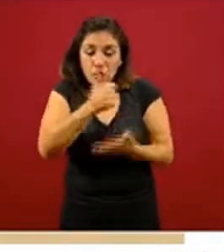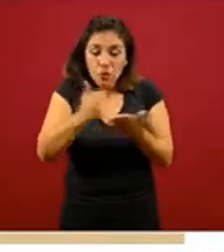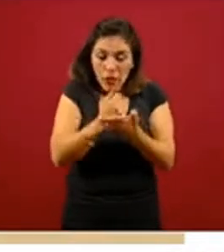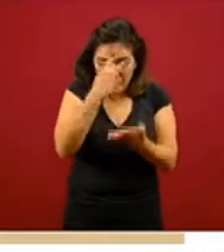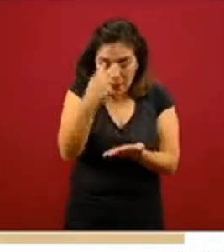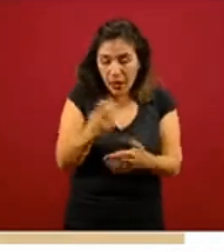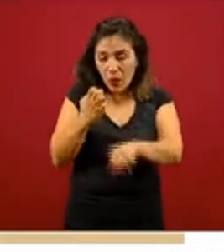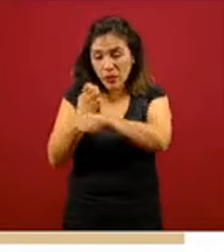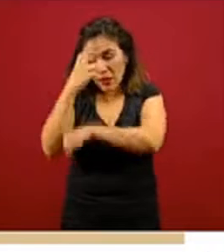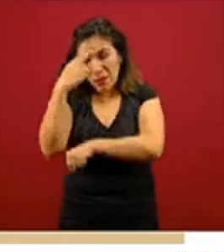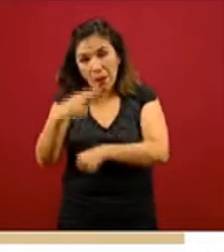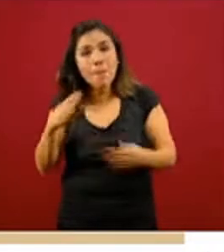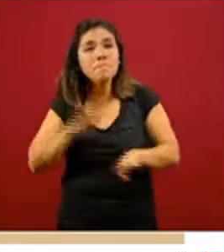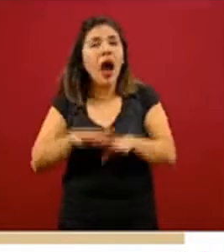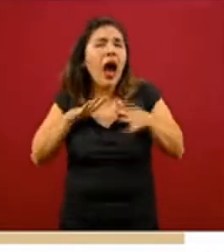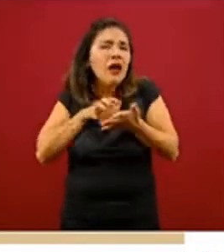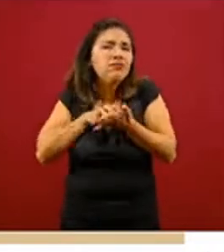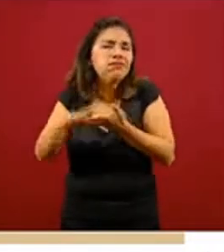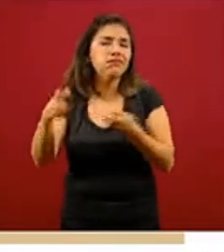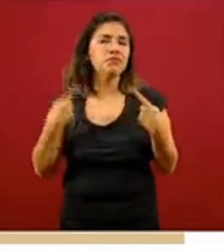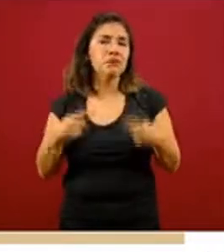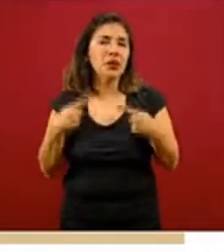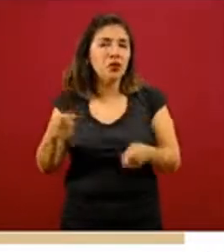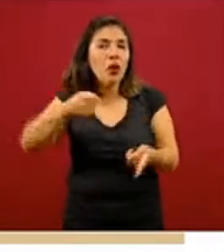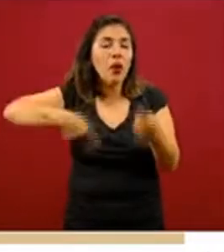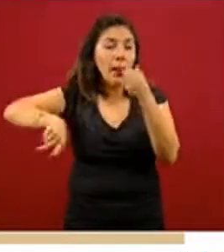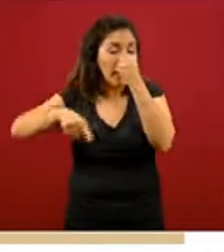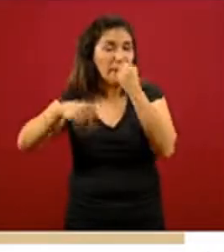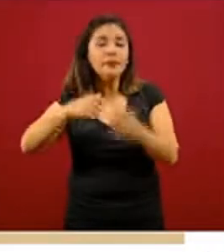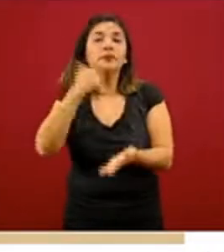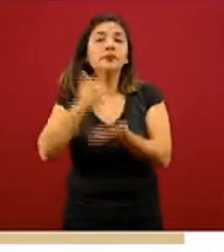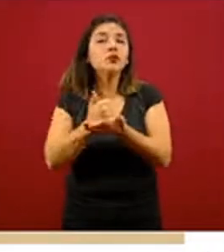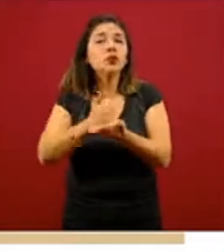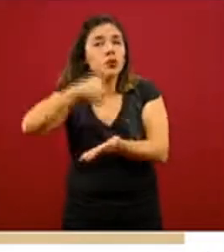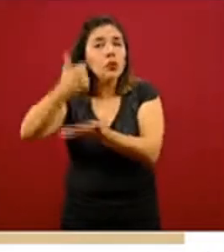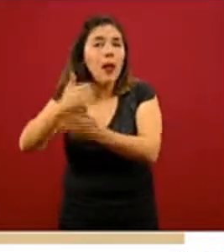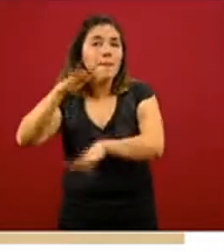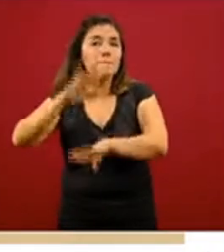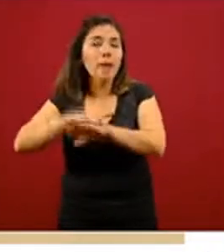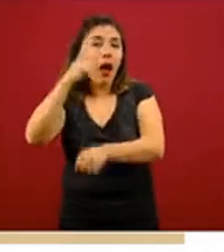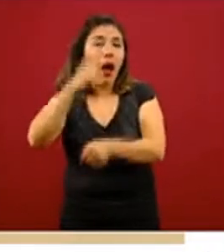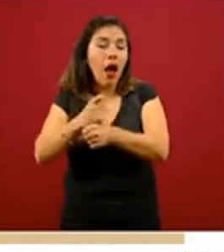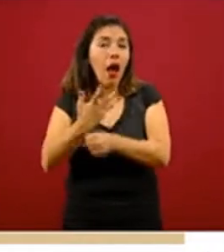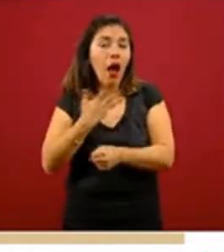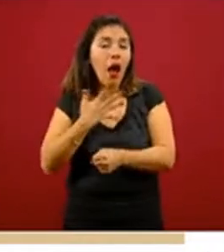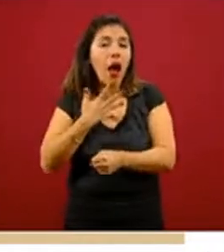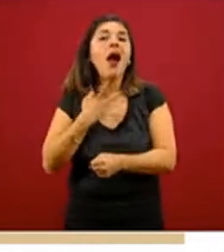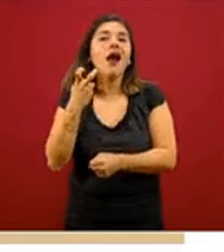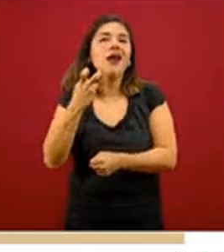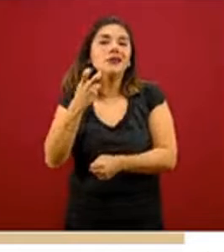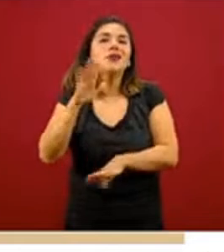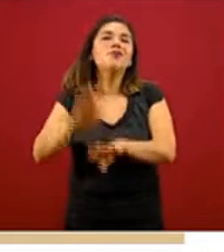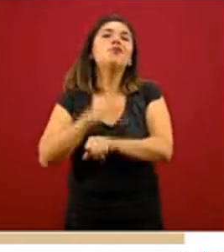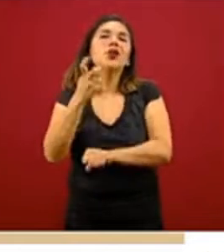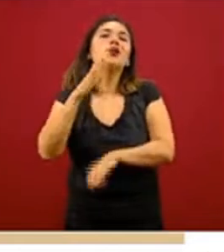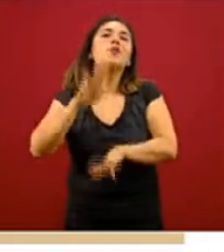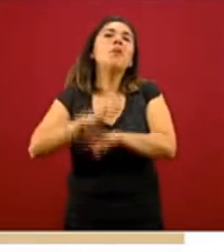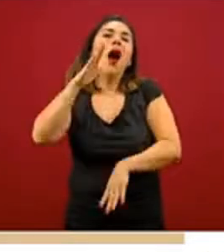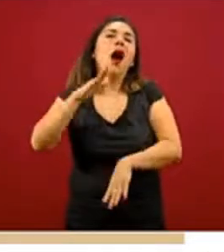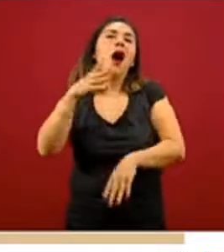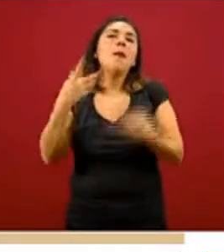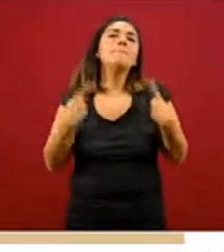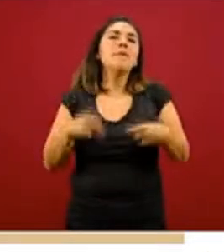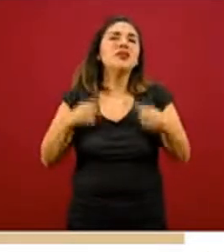estas entidades federativas y sobre todo en sus principales metrópolis, en sus principales localidades, lógicamente es un factor que